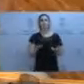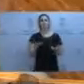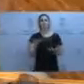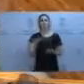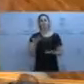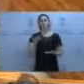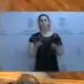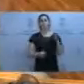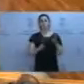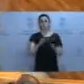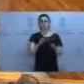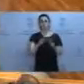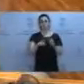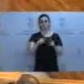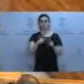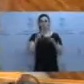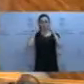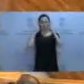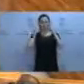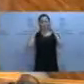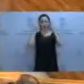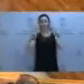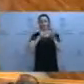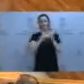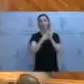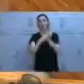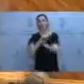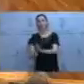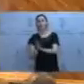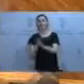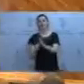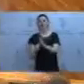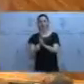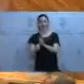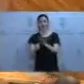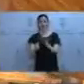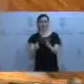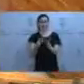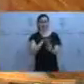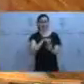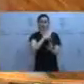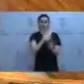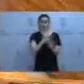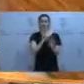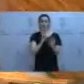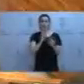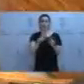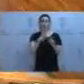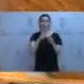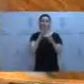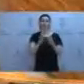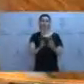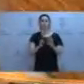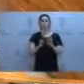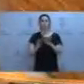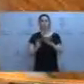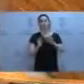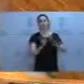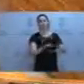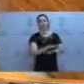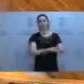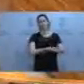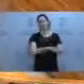la discriminación que viene padeciendo dicho sector, así como el total y absoluto abandono por parte del Gobierno